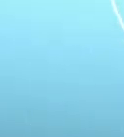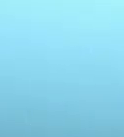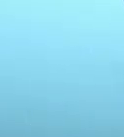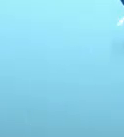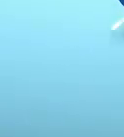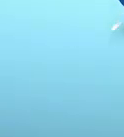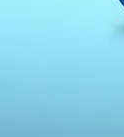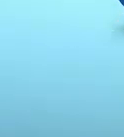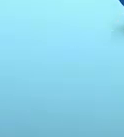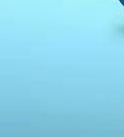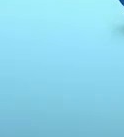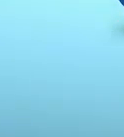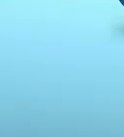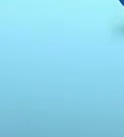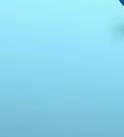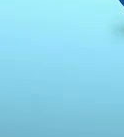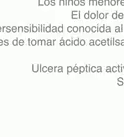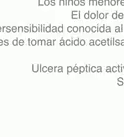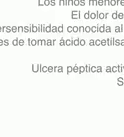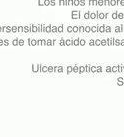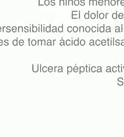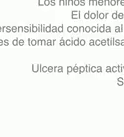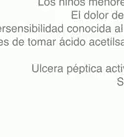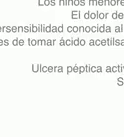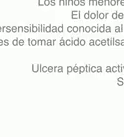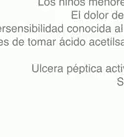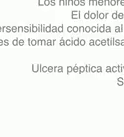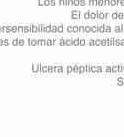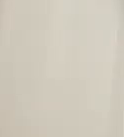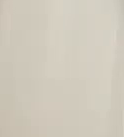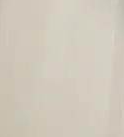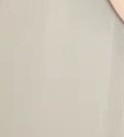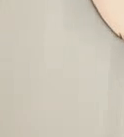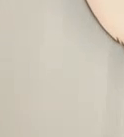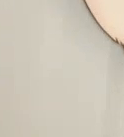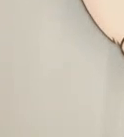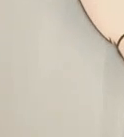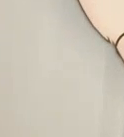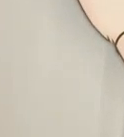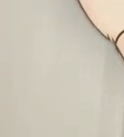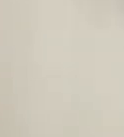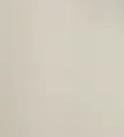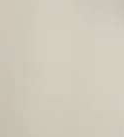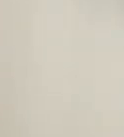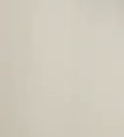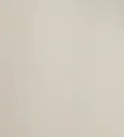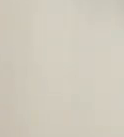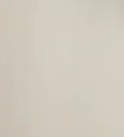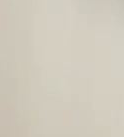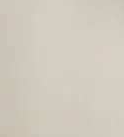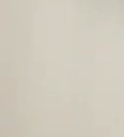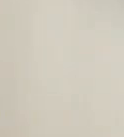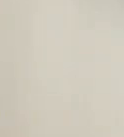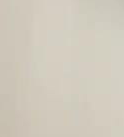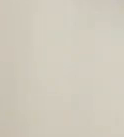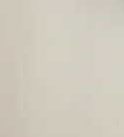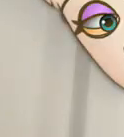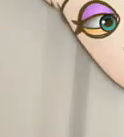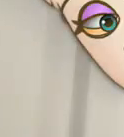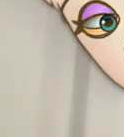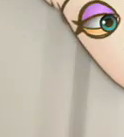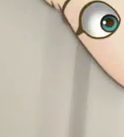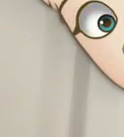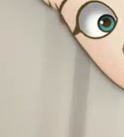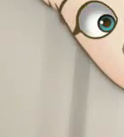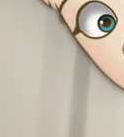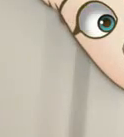dolores musculares y espalda por 12 horas. Si es Bayer, es bueno. ¡Yuk! ¡Estás enfermo! ¡Estás amarillo! ¿Es contagioso? Tengo hongos en